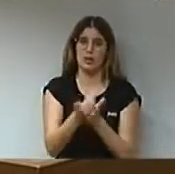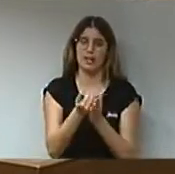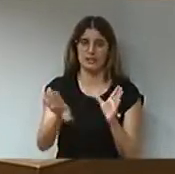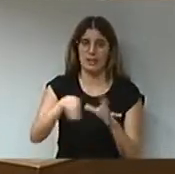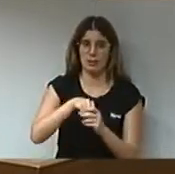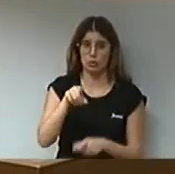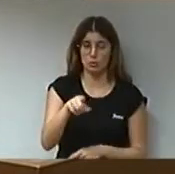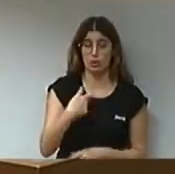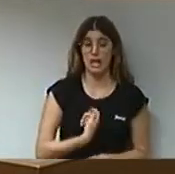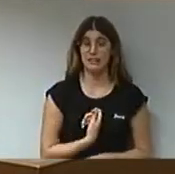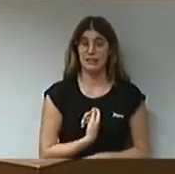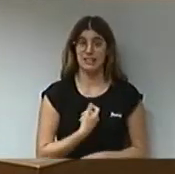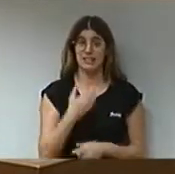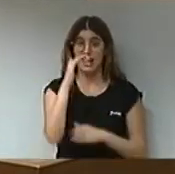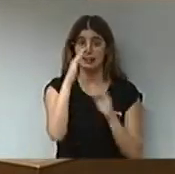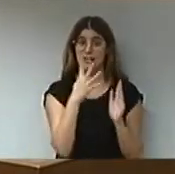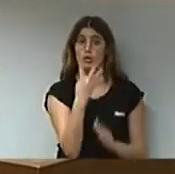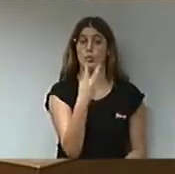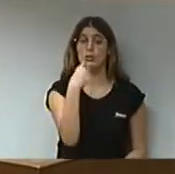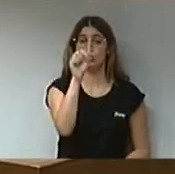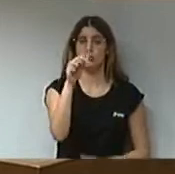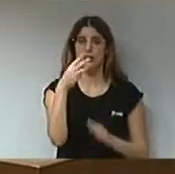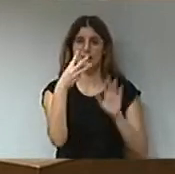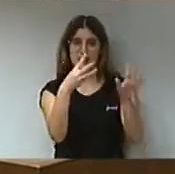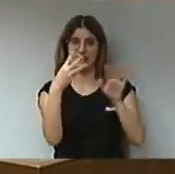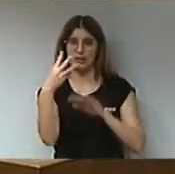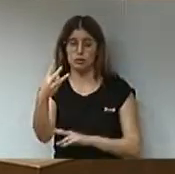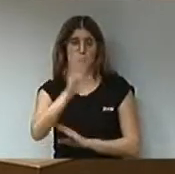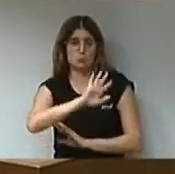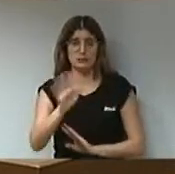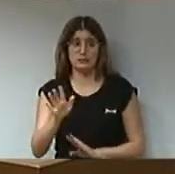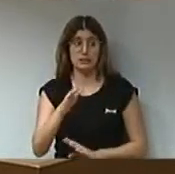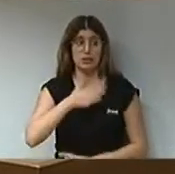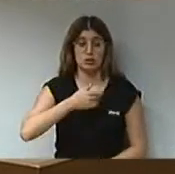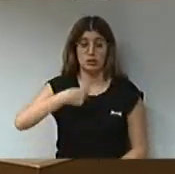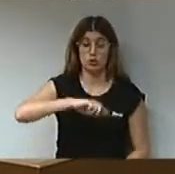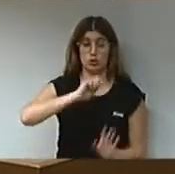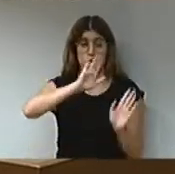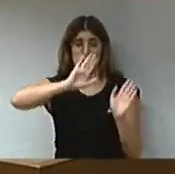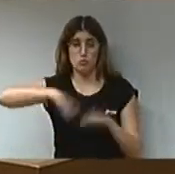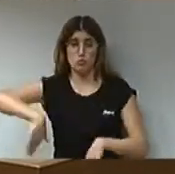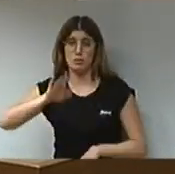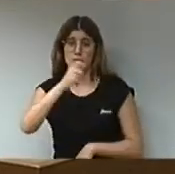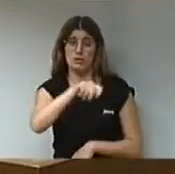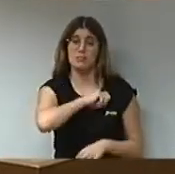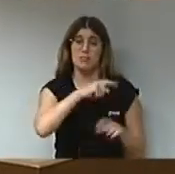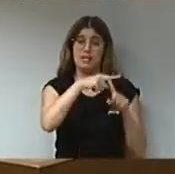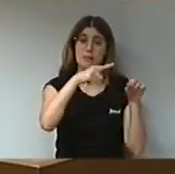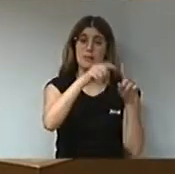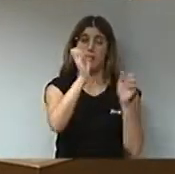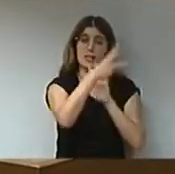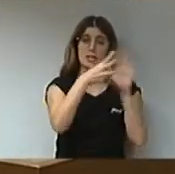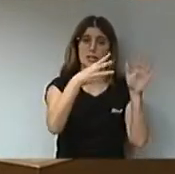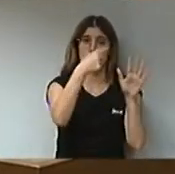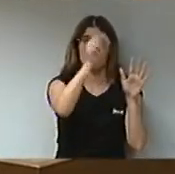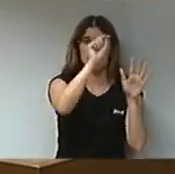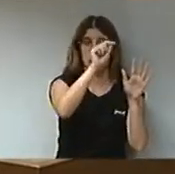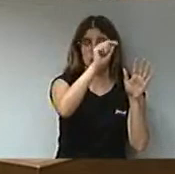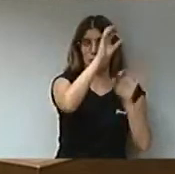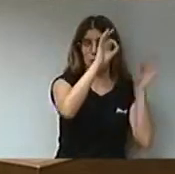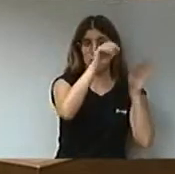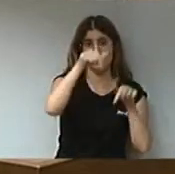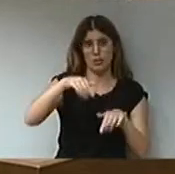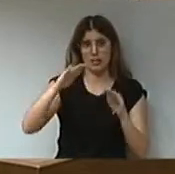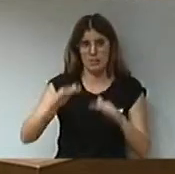atienden la teleasistencia al 4,38% de las personas que lo necesitan, somos los últimos de España, que la media en España está en el 18,88%.